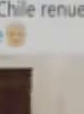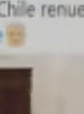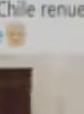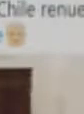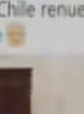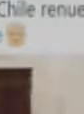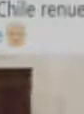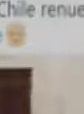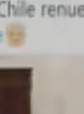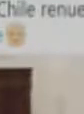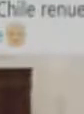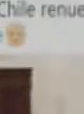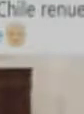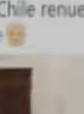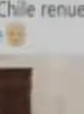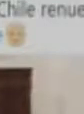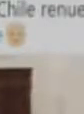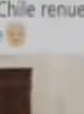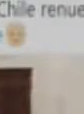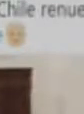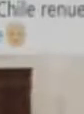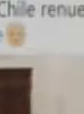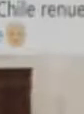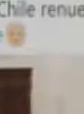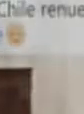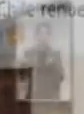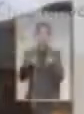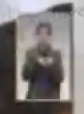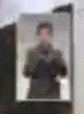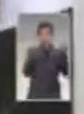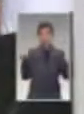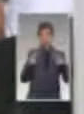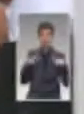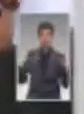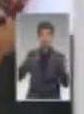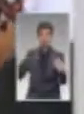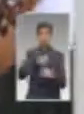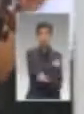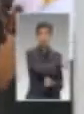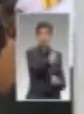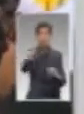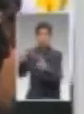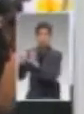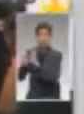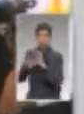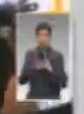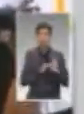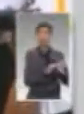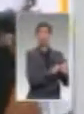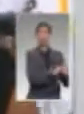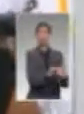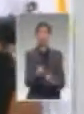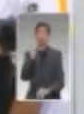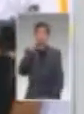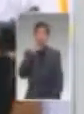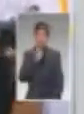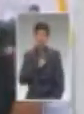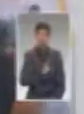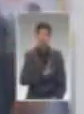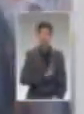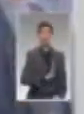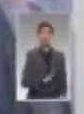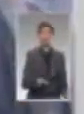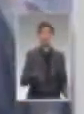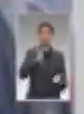en Chile renueva esa misión. No sé, Padre, si alcanzó usted a escuchar el discurso de la presidenta Bachelet. Destacábamos nosotros